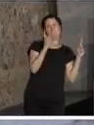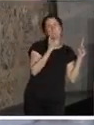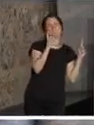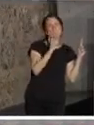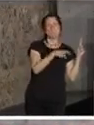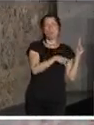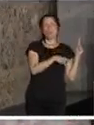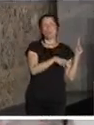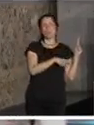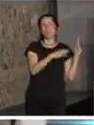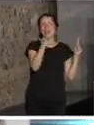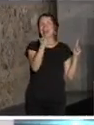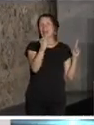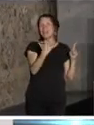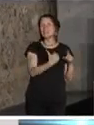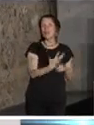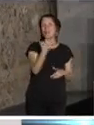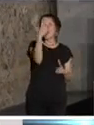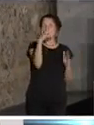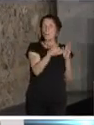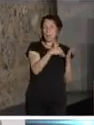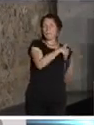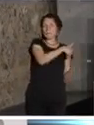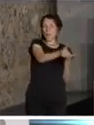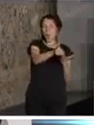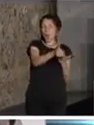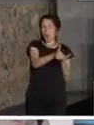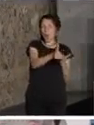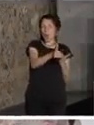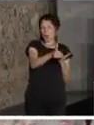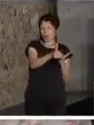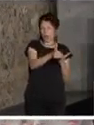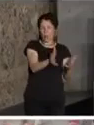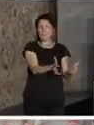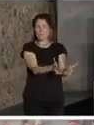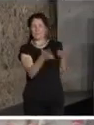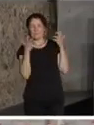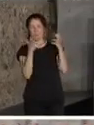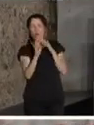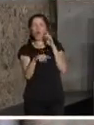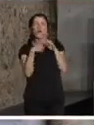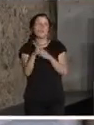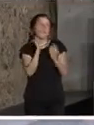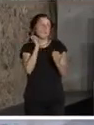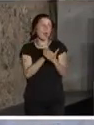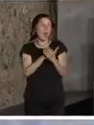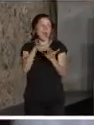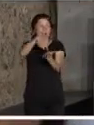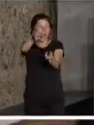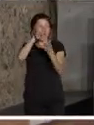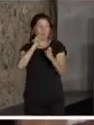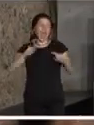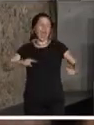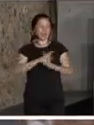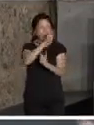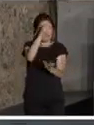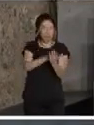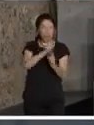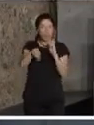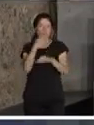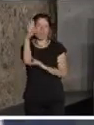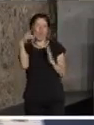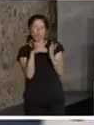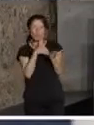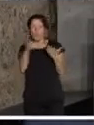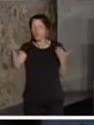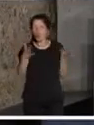han tenido casi 5.000 millones de beneficios después de pagar el impuesto extraordinario o